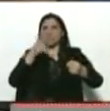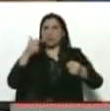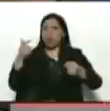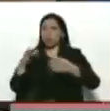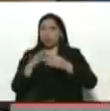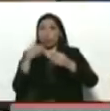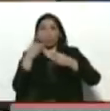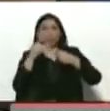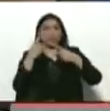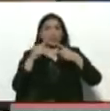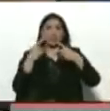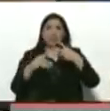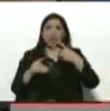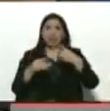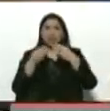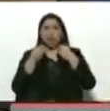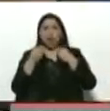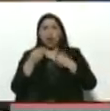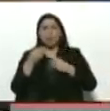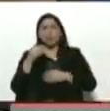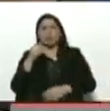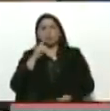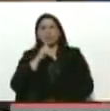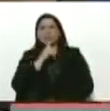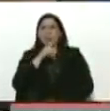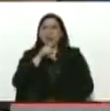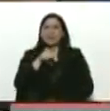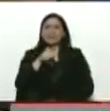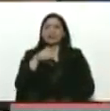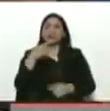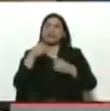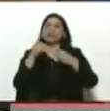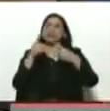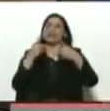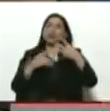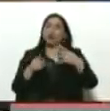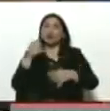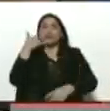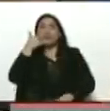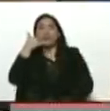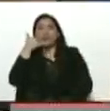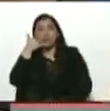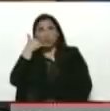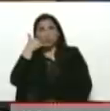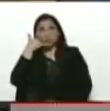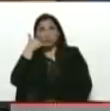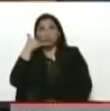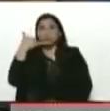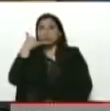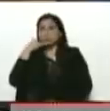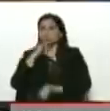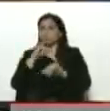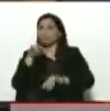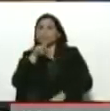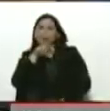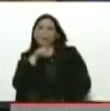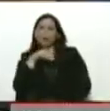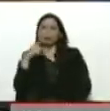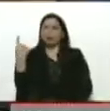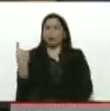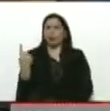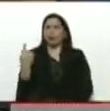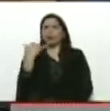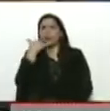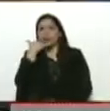detalle. ¿Cómo se llama esto? Directorios telefónicos. En los teléfonos hablan. Los teléfonos hablan, pero